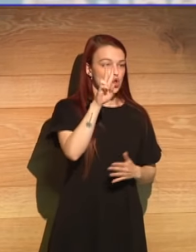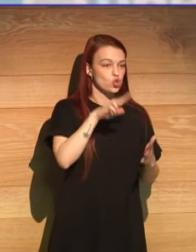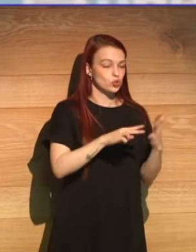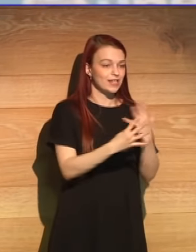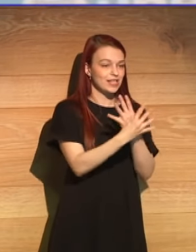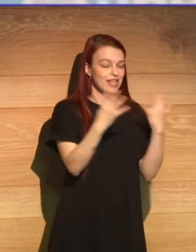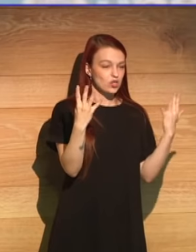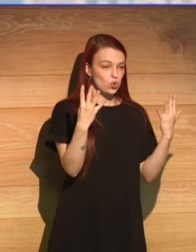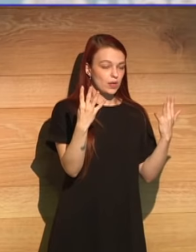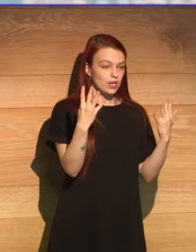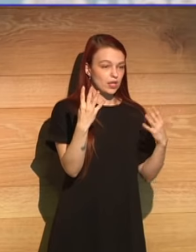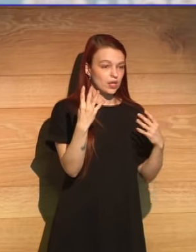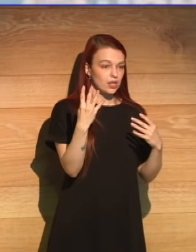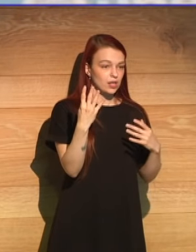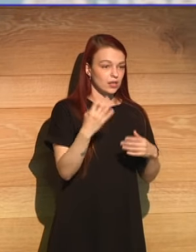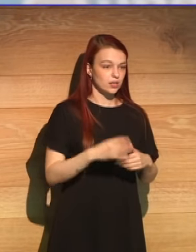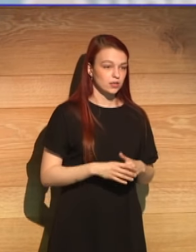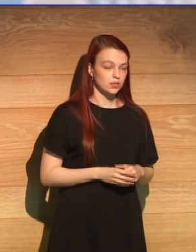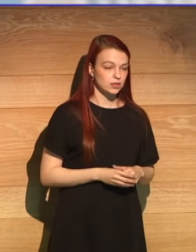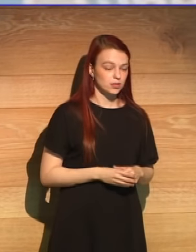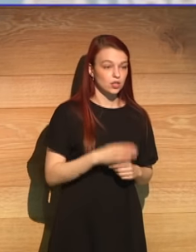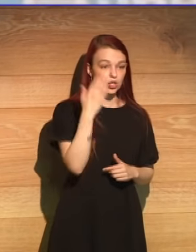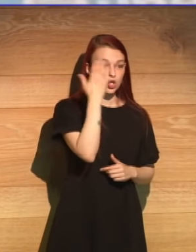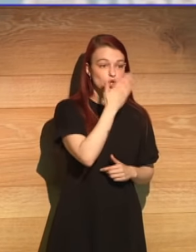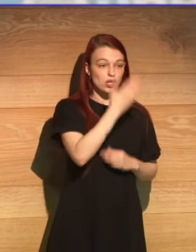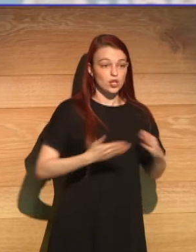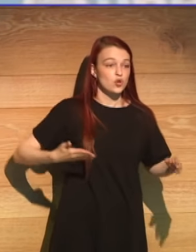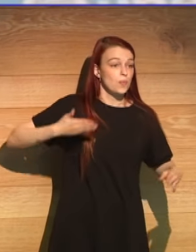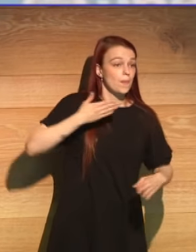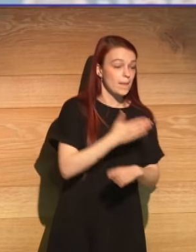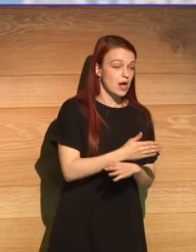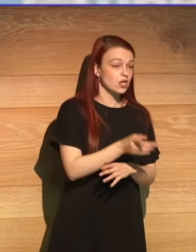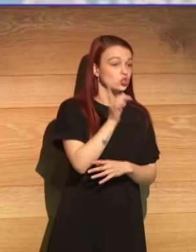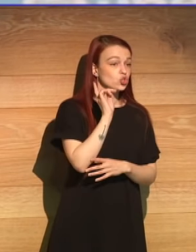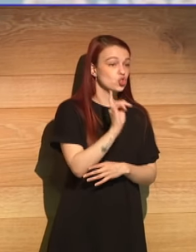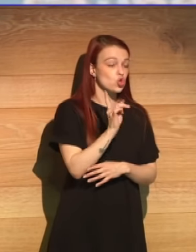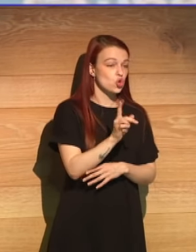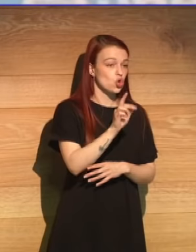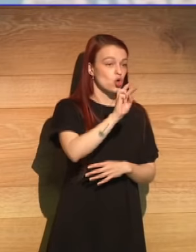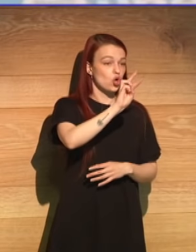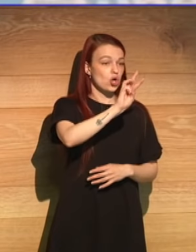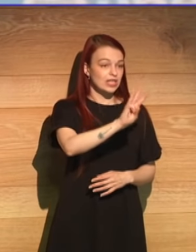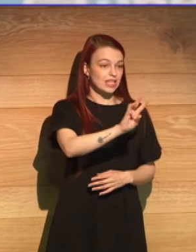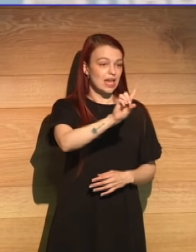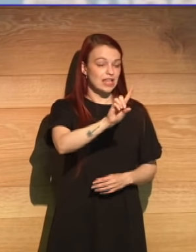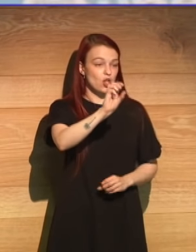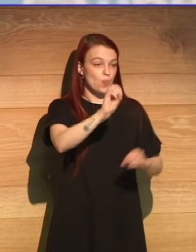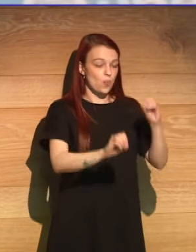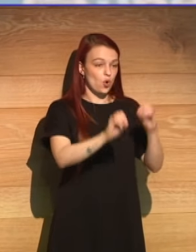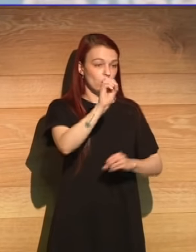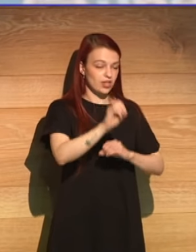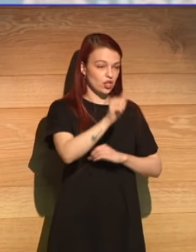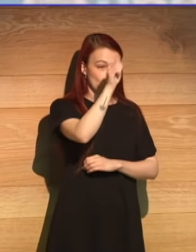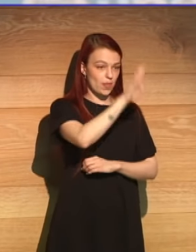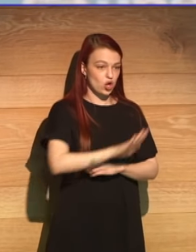la tasa de escolarización alcanzó únicamente al 31% en el